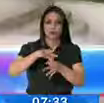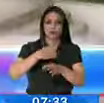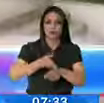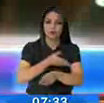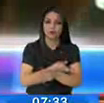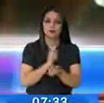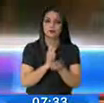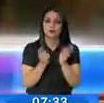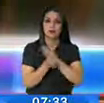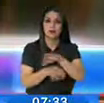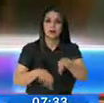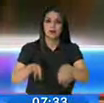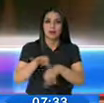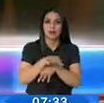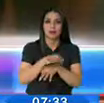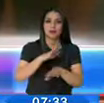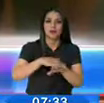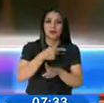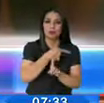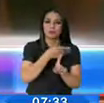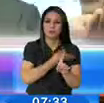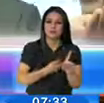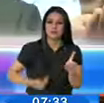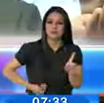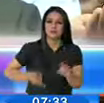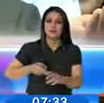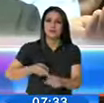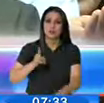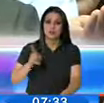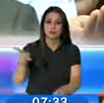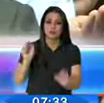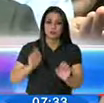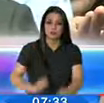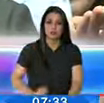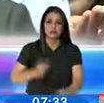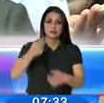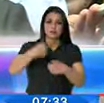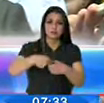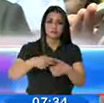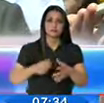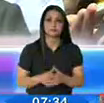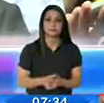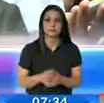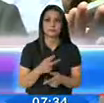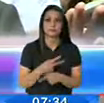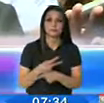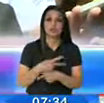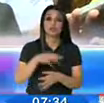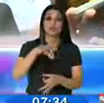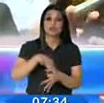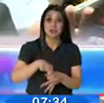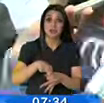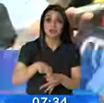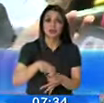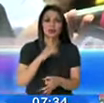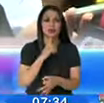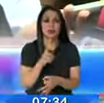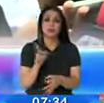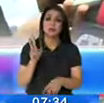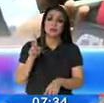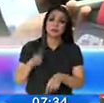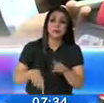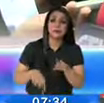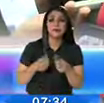que se registraron con la renuncia de Juan Pablo Pozo. El Consejo Nacional Electoral deje de argumentar que le es